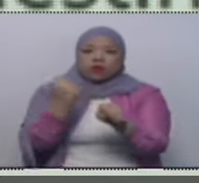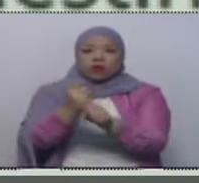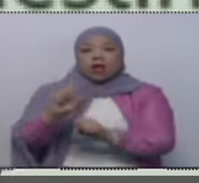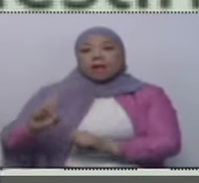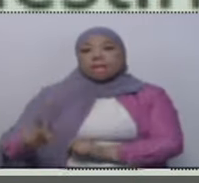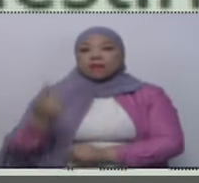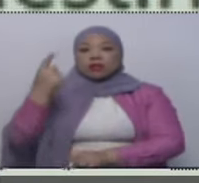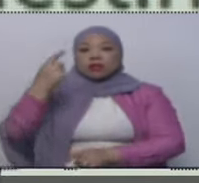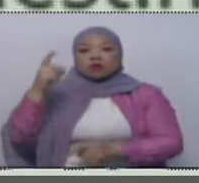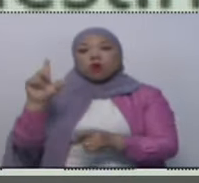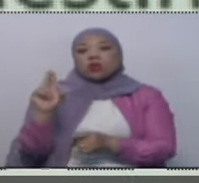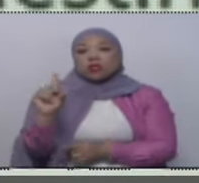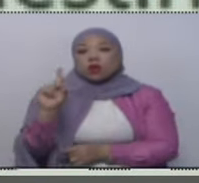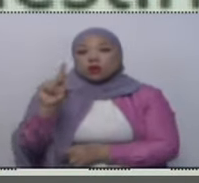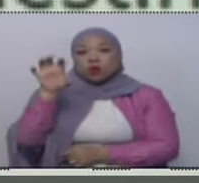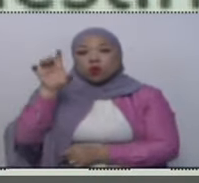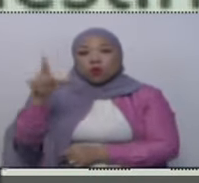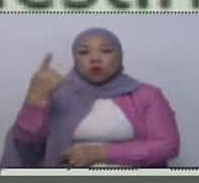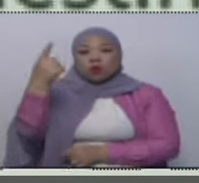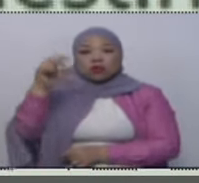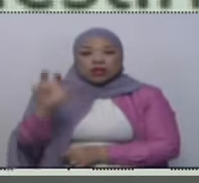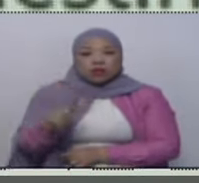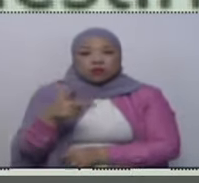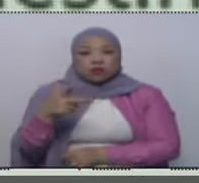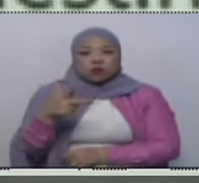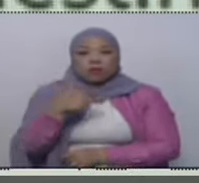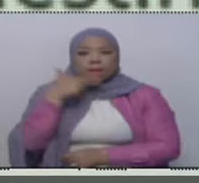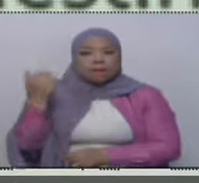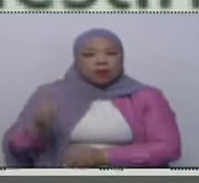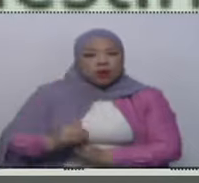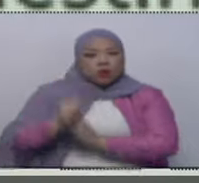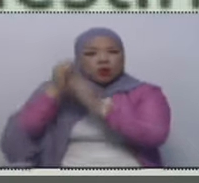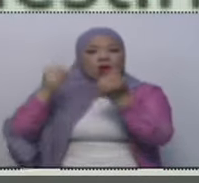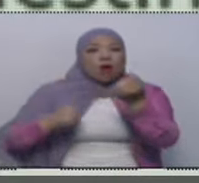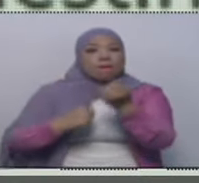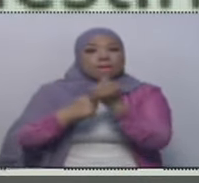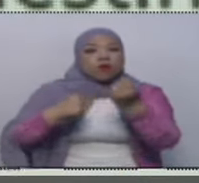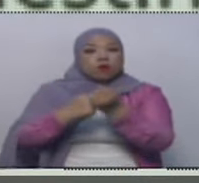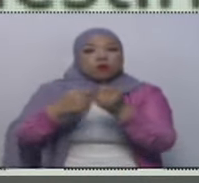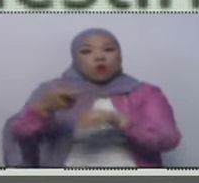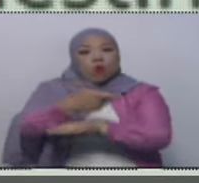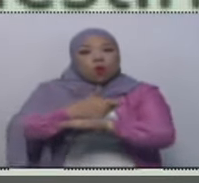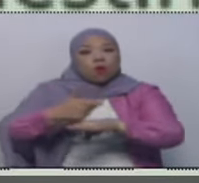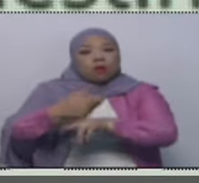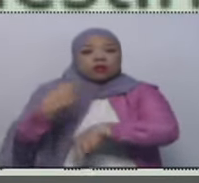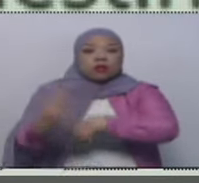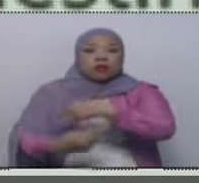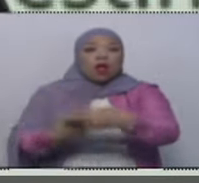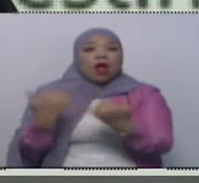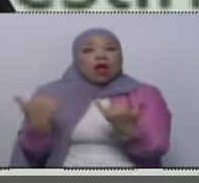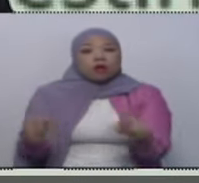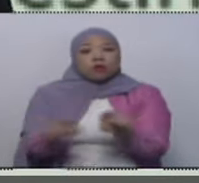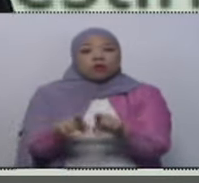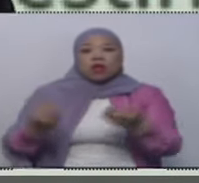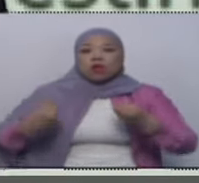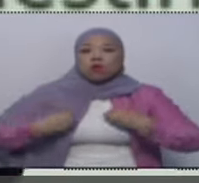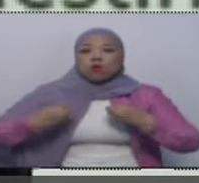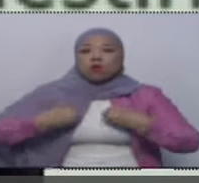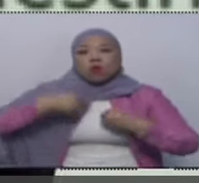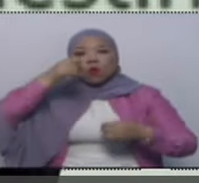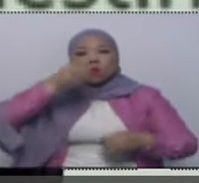primer y el segundo y el tercer, el máximo apoyo para los gobiernos revolucionarios que tenemos. ¡Que vivan los